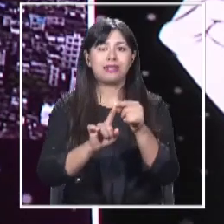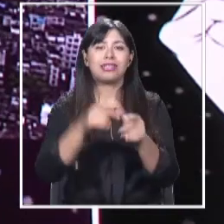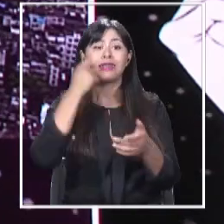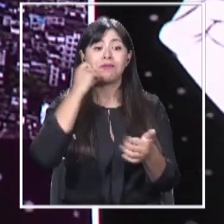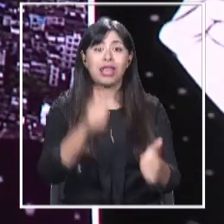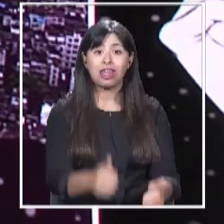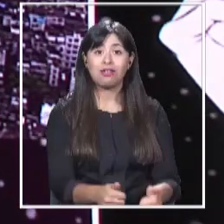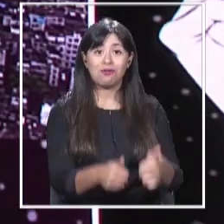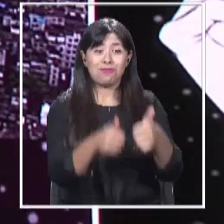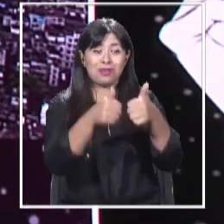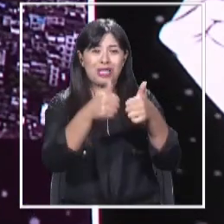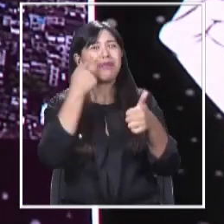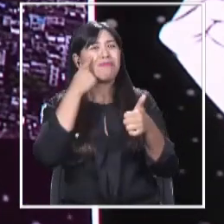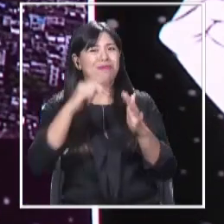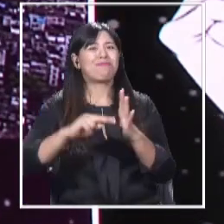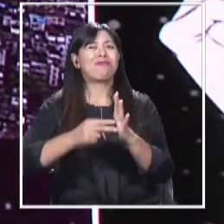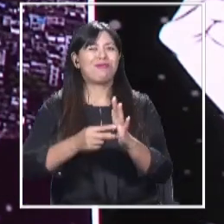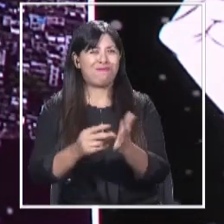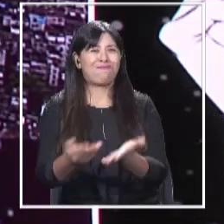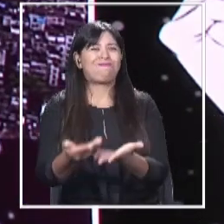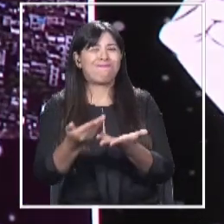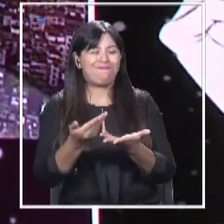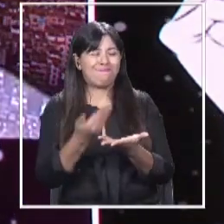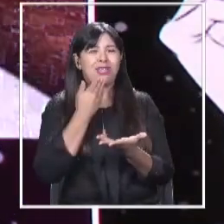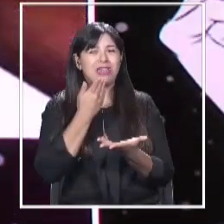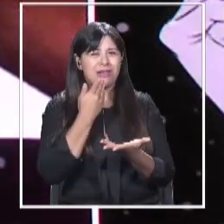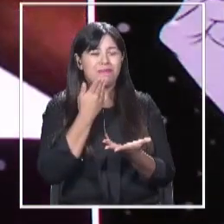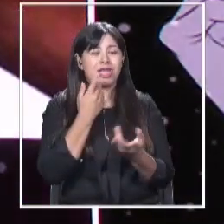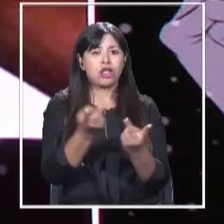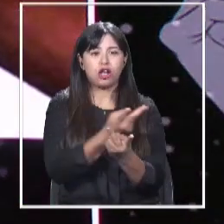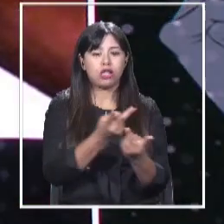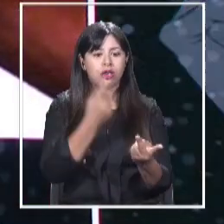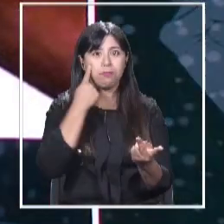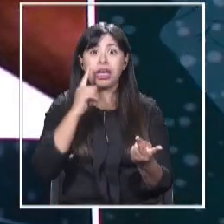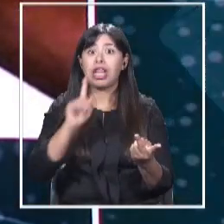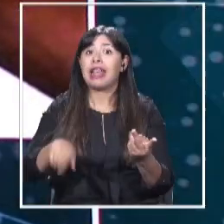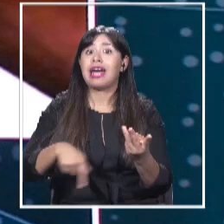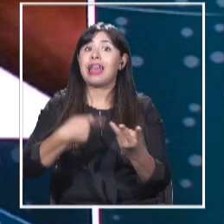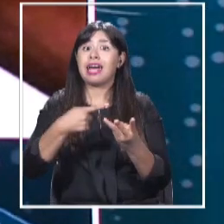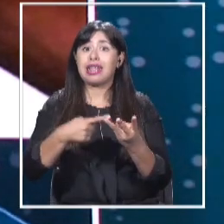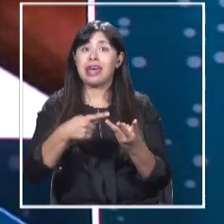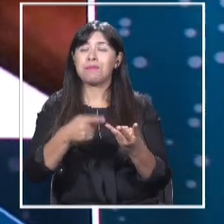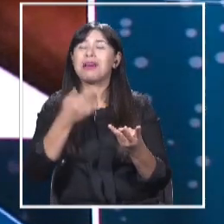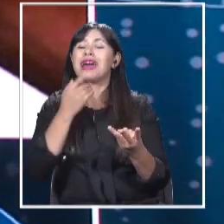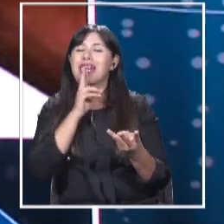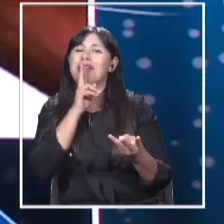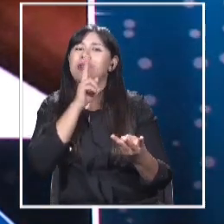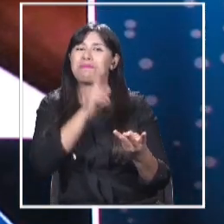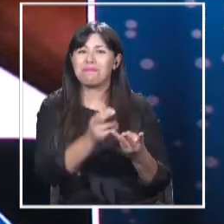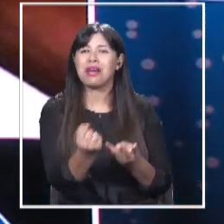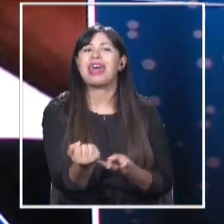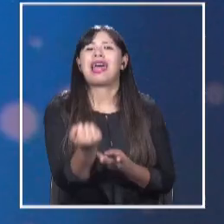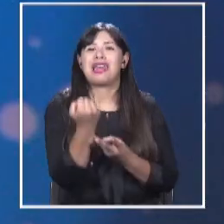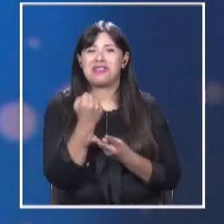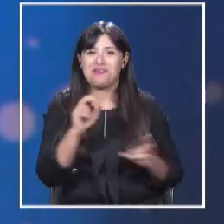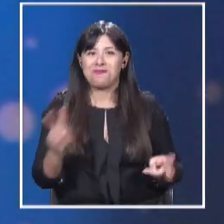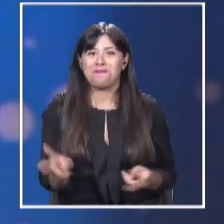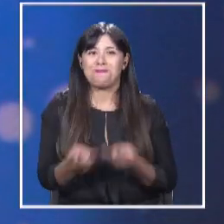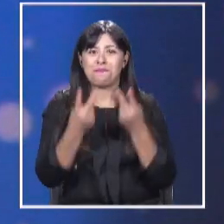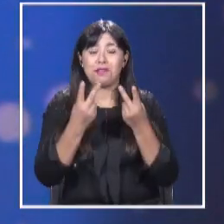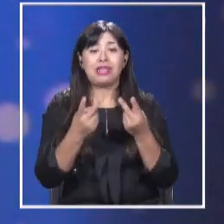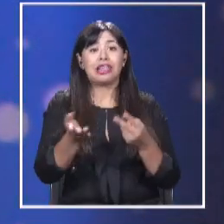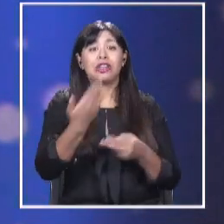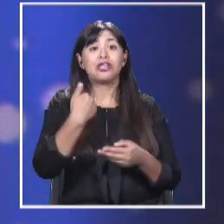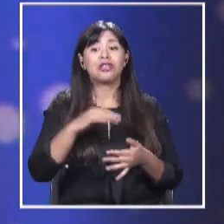envenenado, sí, pero traía su propio antídoto, porque es la fortaleza social. Realmente la fuerza de nuestra especie no es